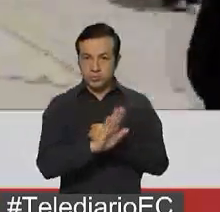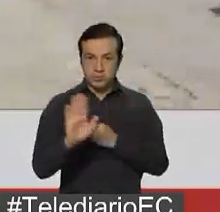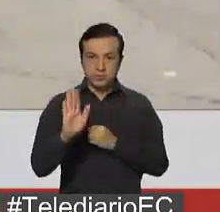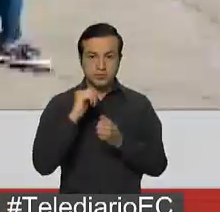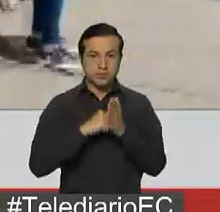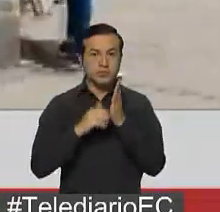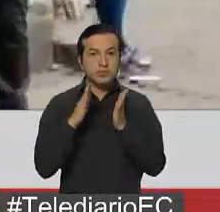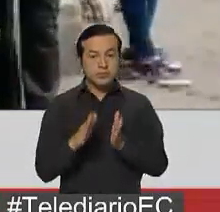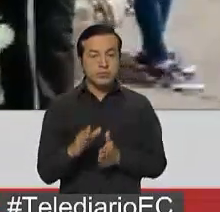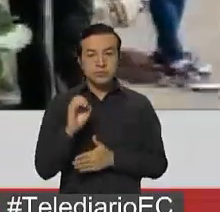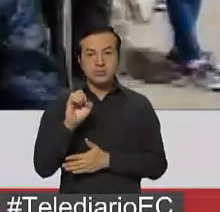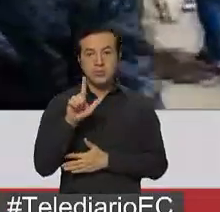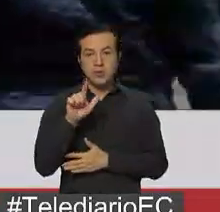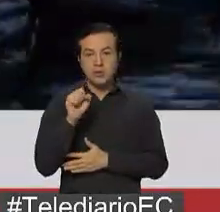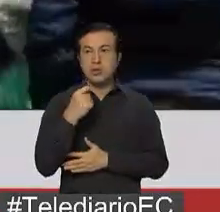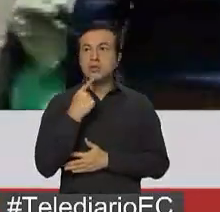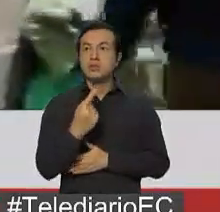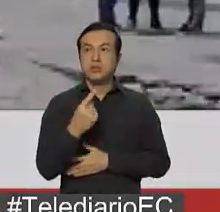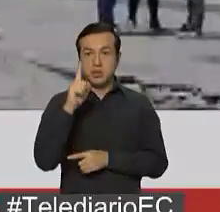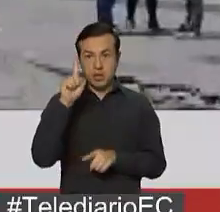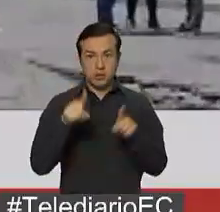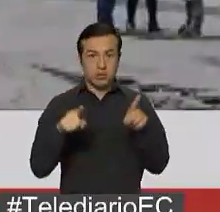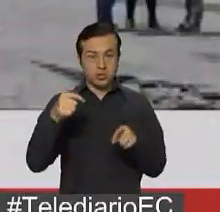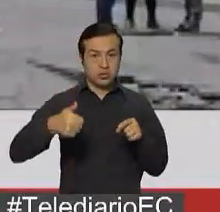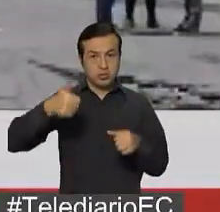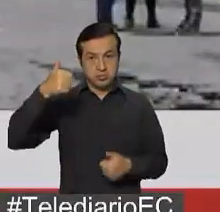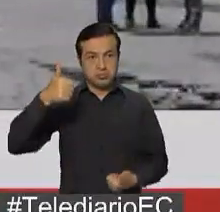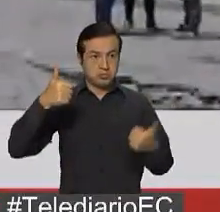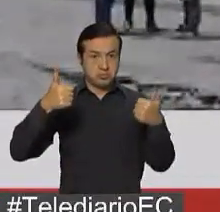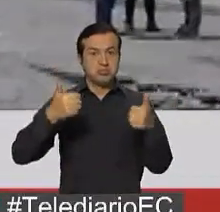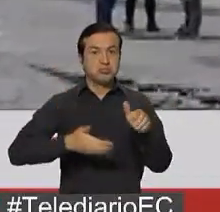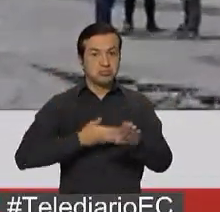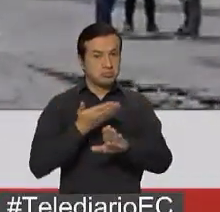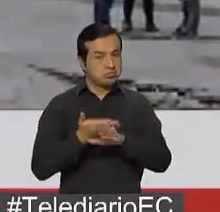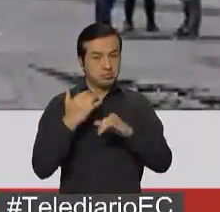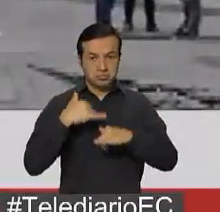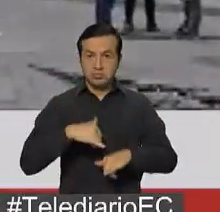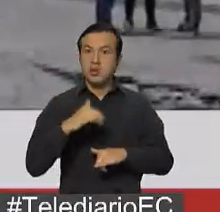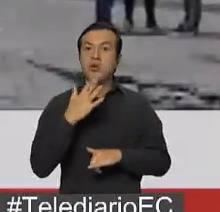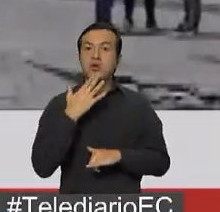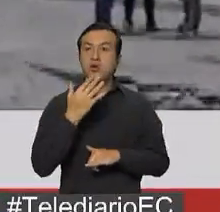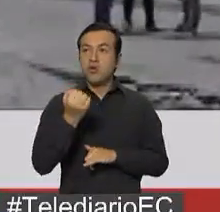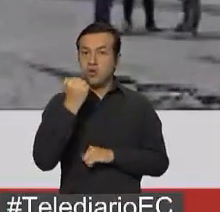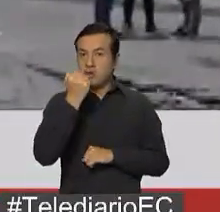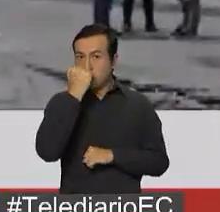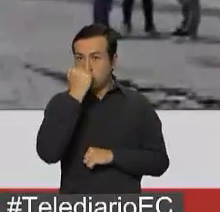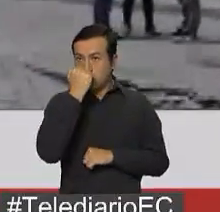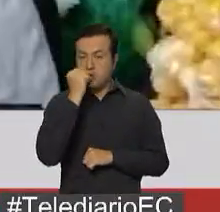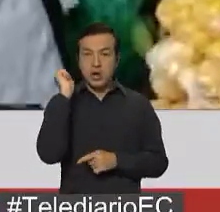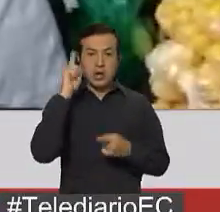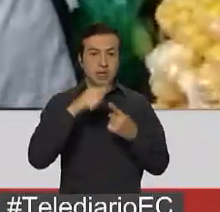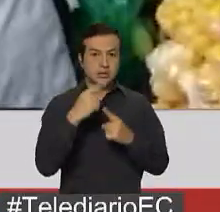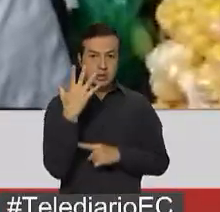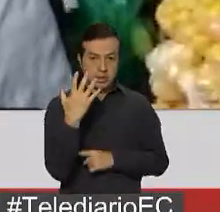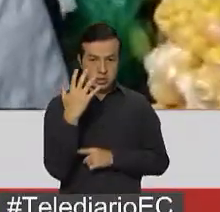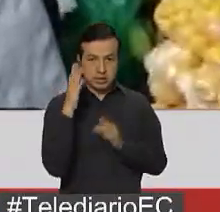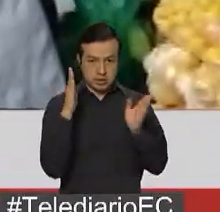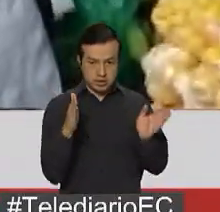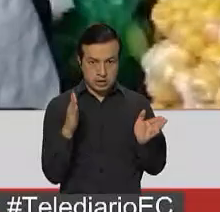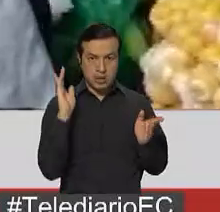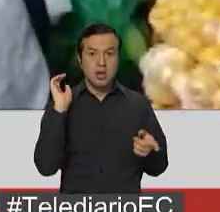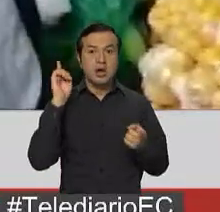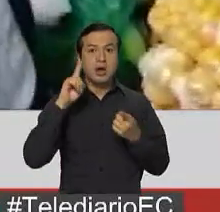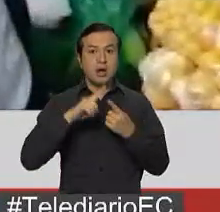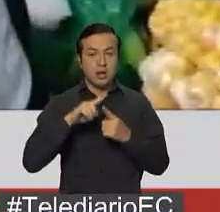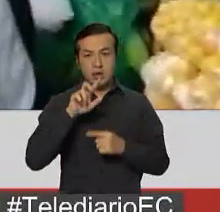ministra aunque señaló que algunas autoridades locales han planteado seguir en color rojo hasta mediados de mayo y otros hasta fin de mes el